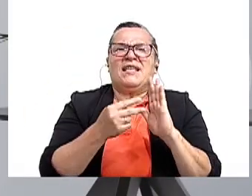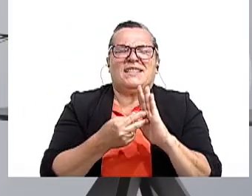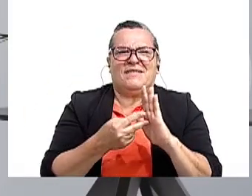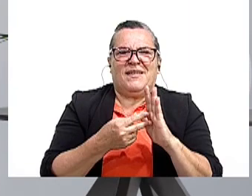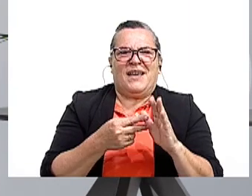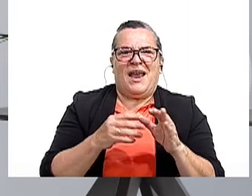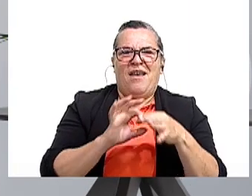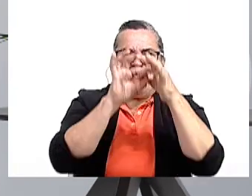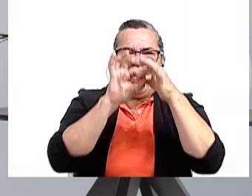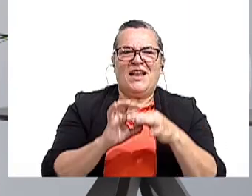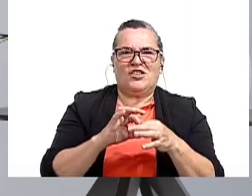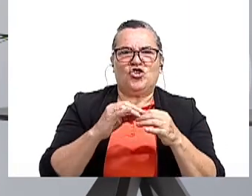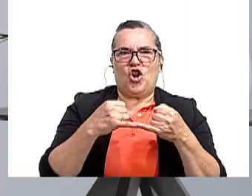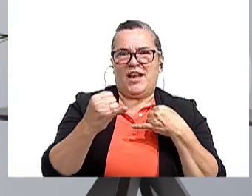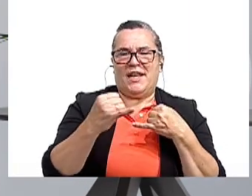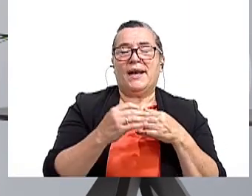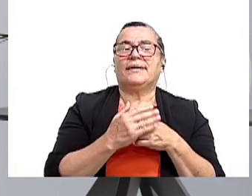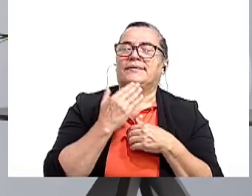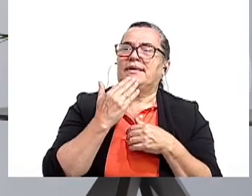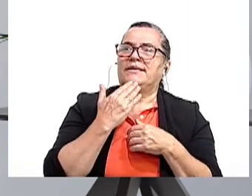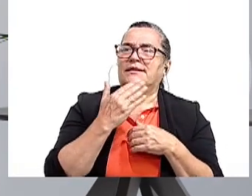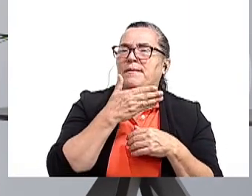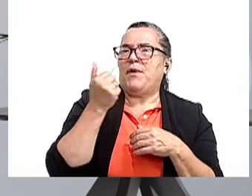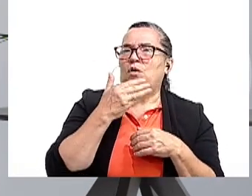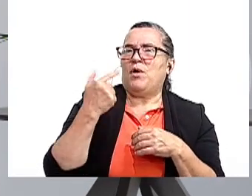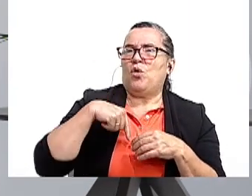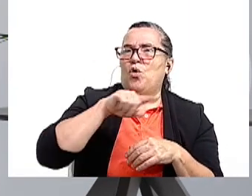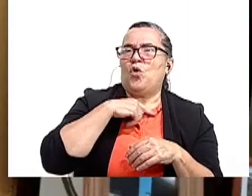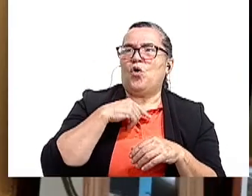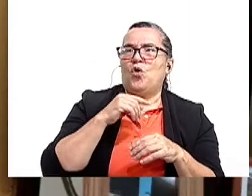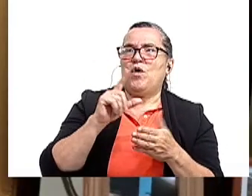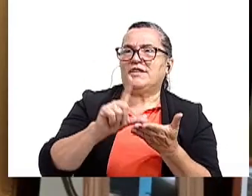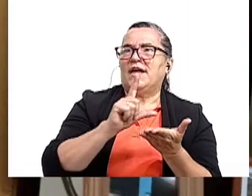Gracias. ¿Cómo podemos mejorar para nuestras próximas clases?